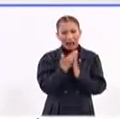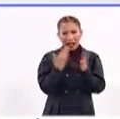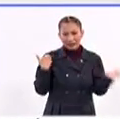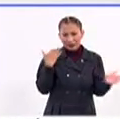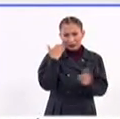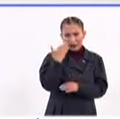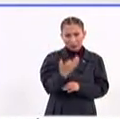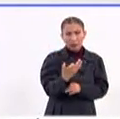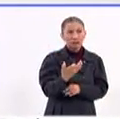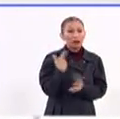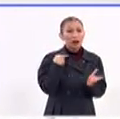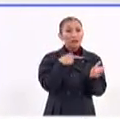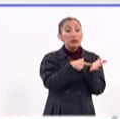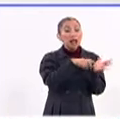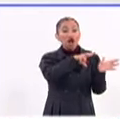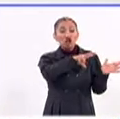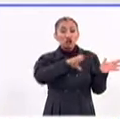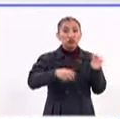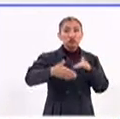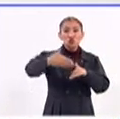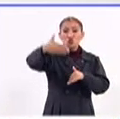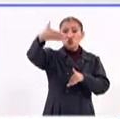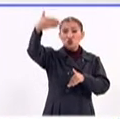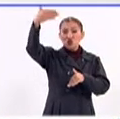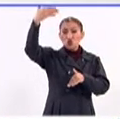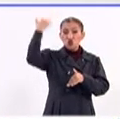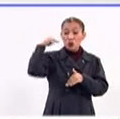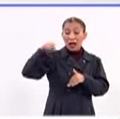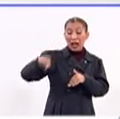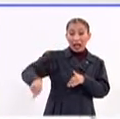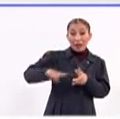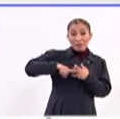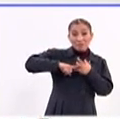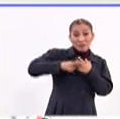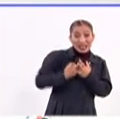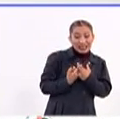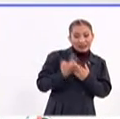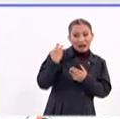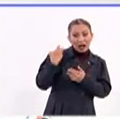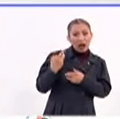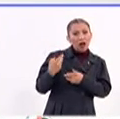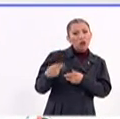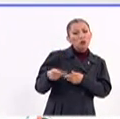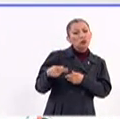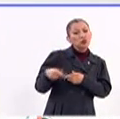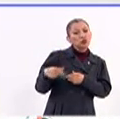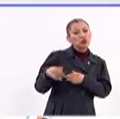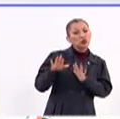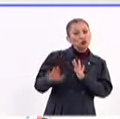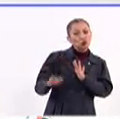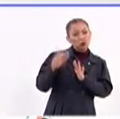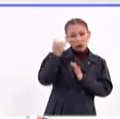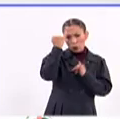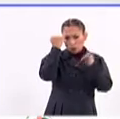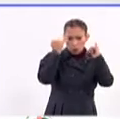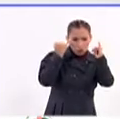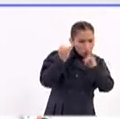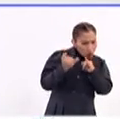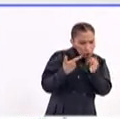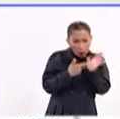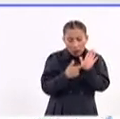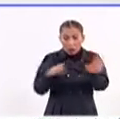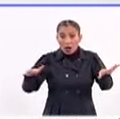época? Estamos hablando de 1800, los años 1800, cuando se genera este tipo de propuesta y